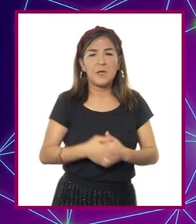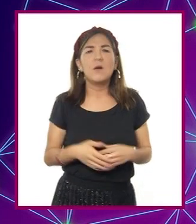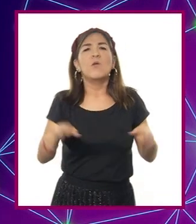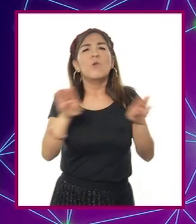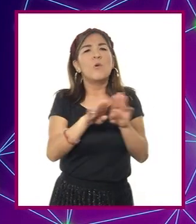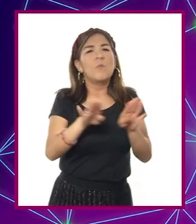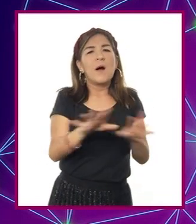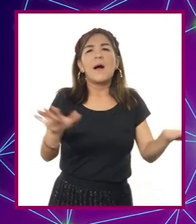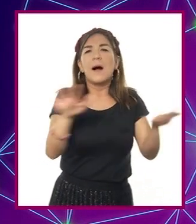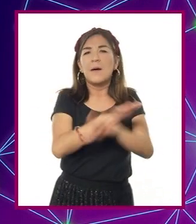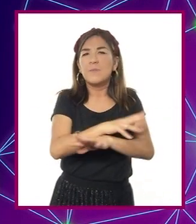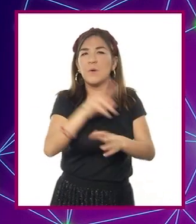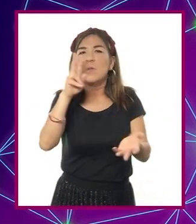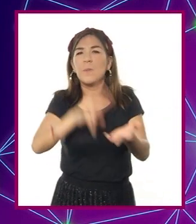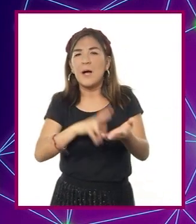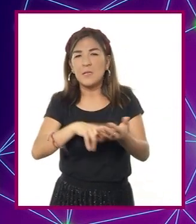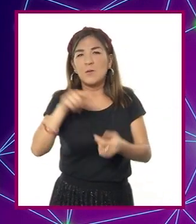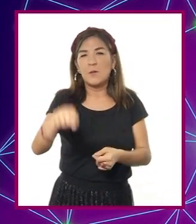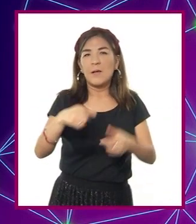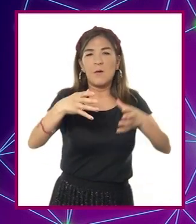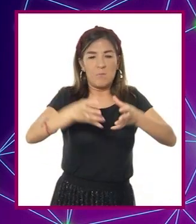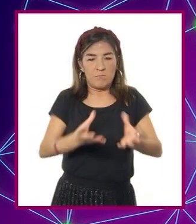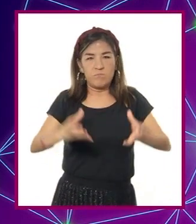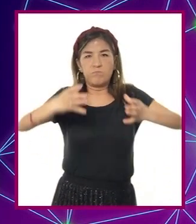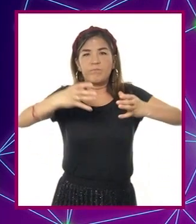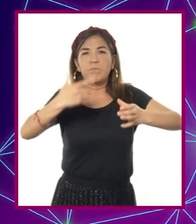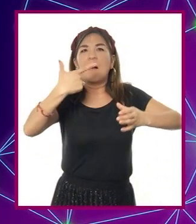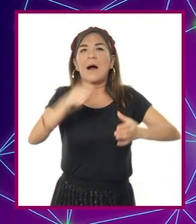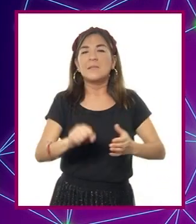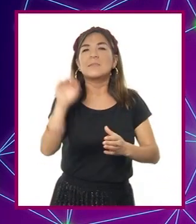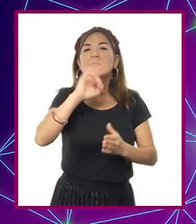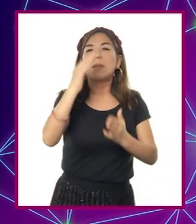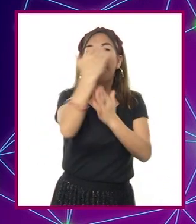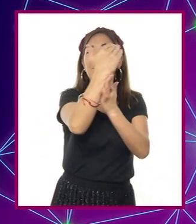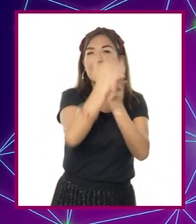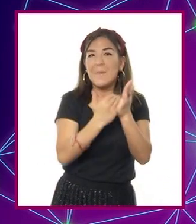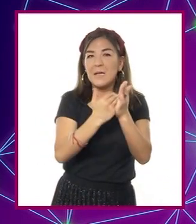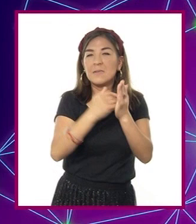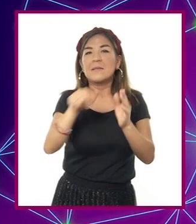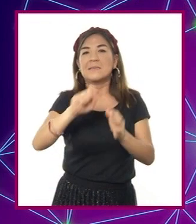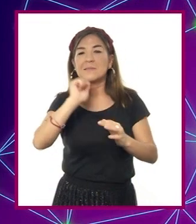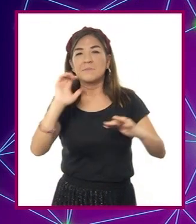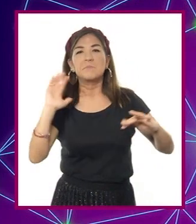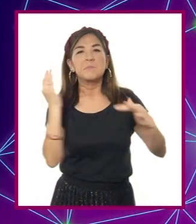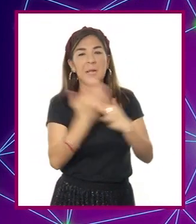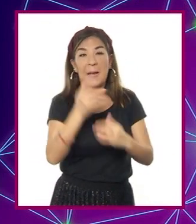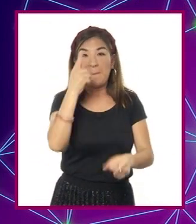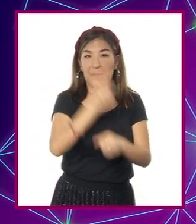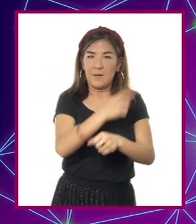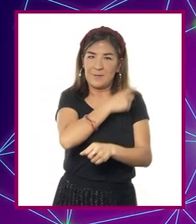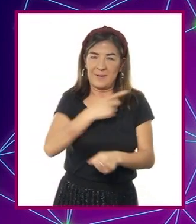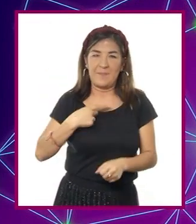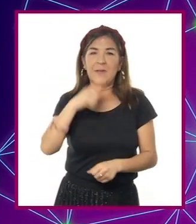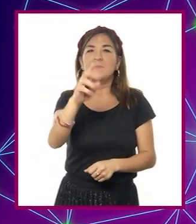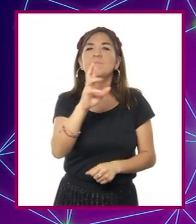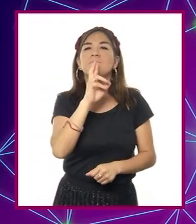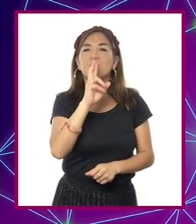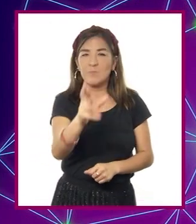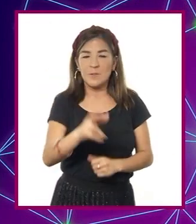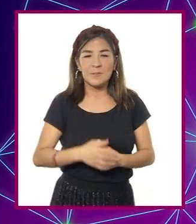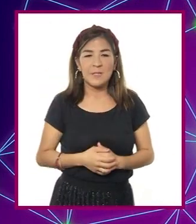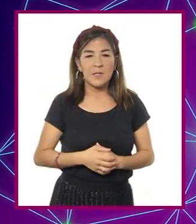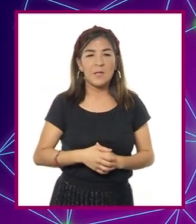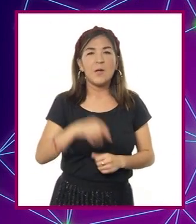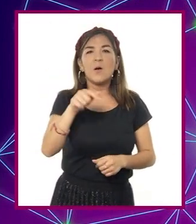varía el volumen del gas si su presión inicial se reduce a la mitad? Primero contesten. ¿El volumen